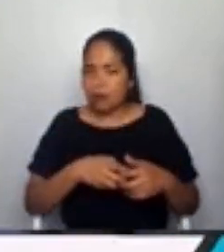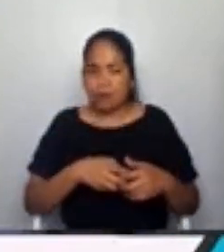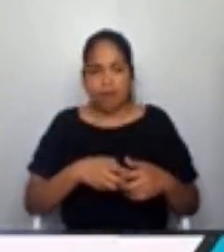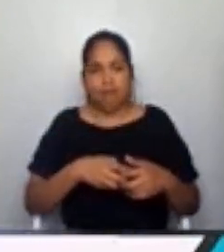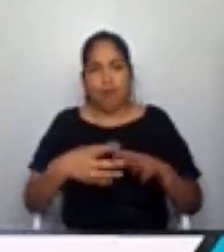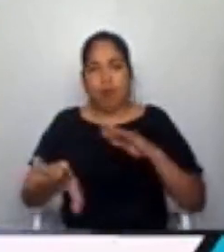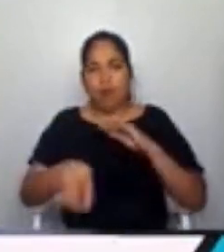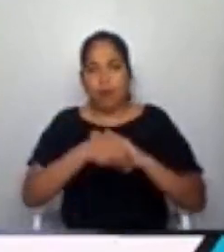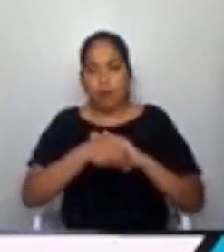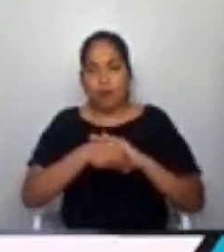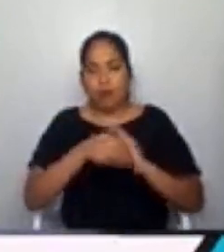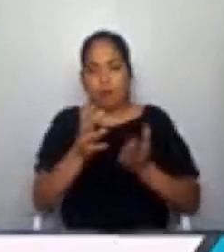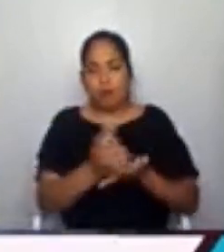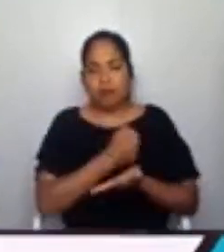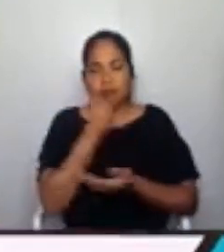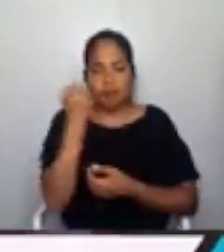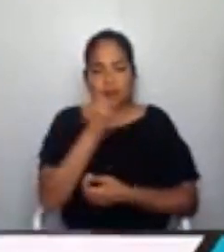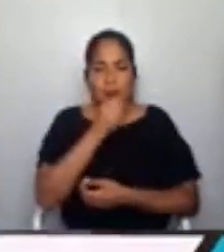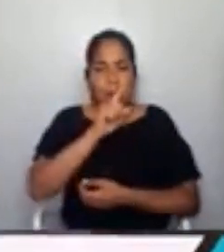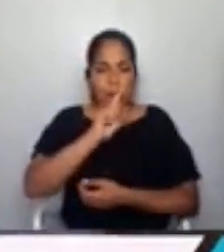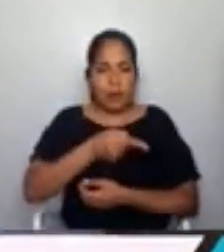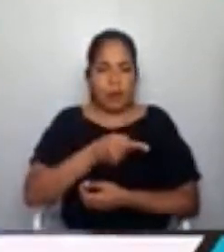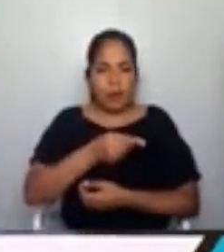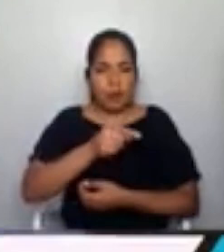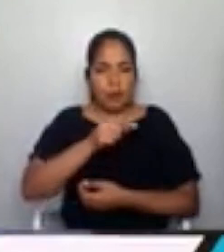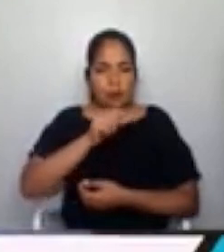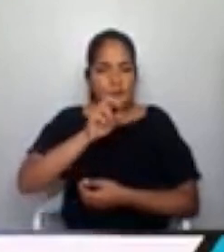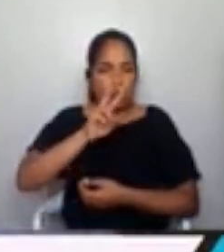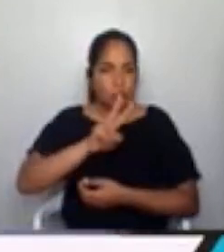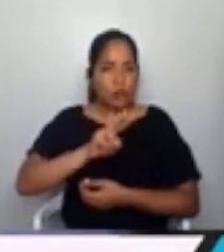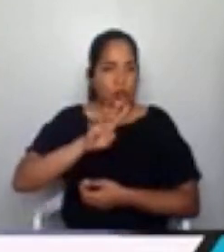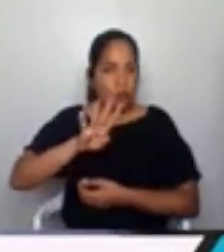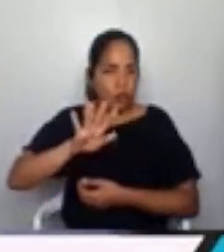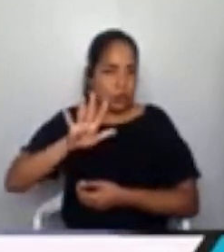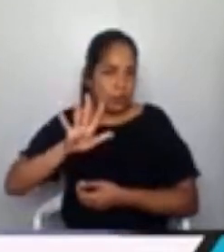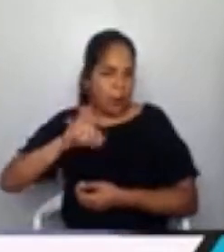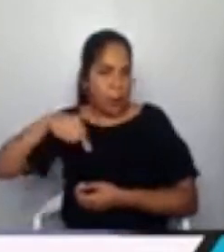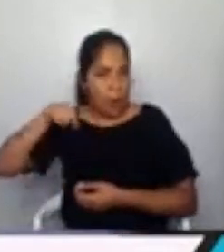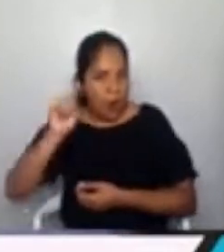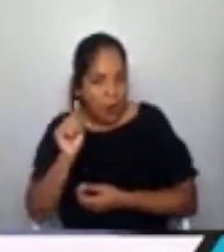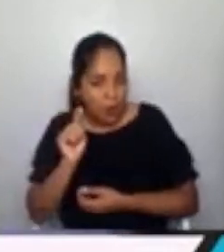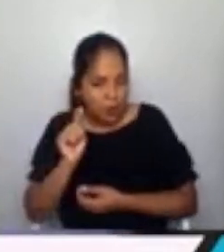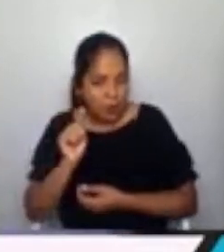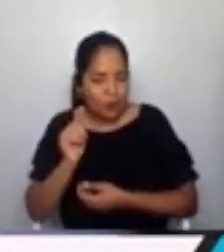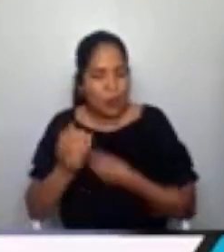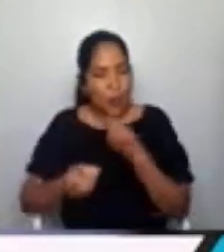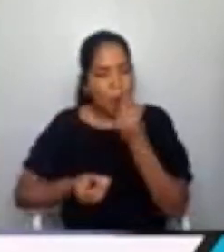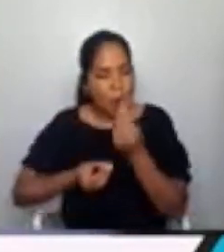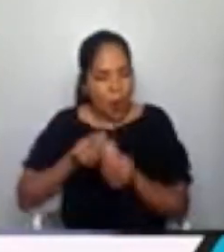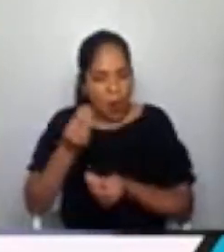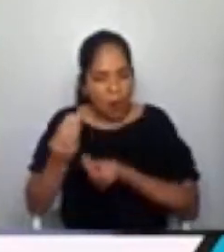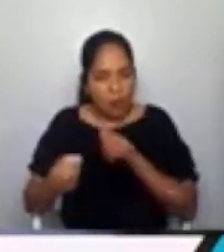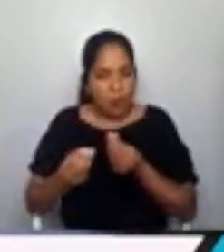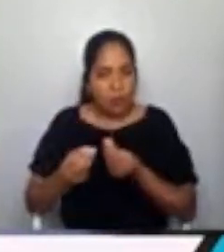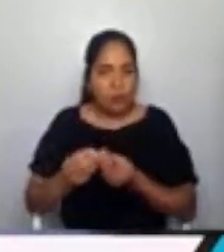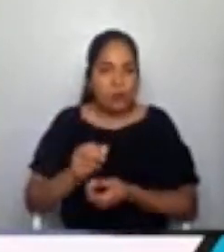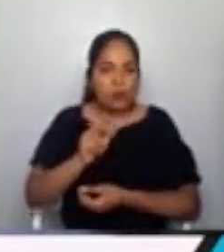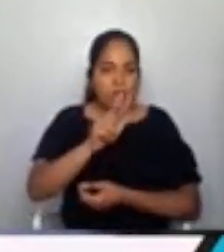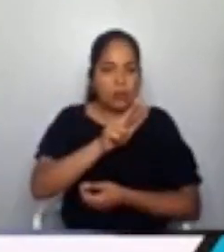1.245 millones. No puedo entender cómo 379